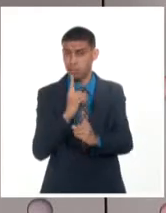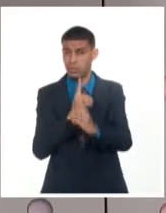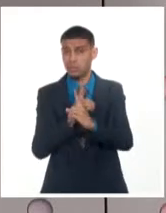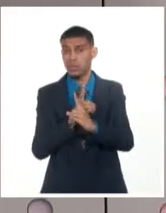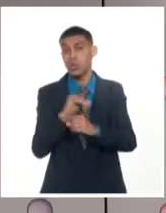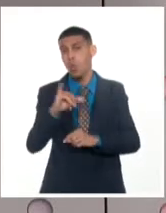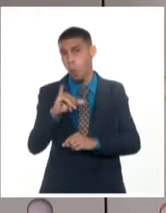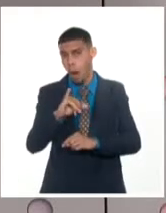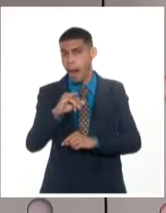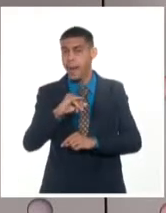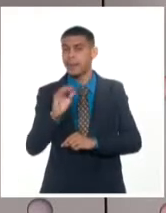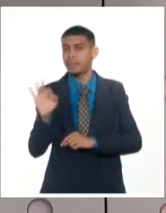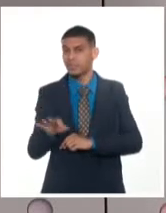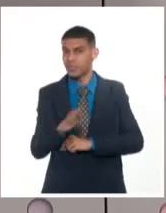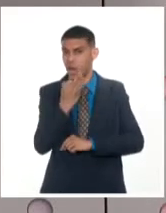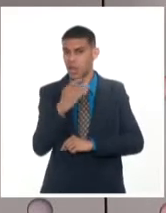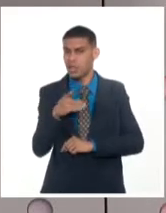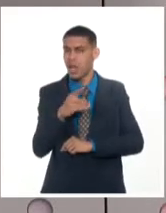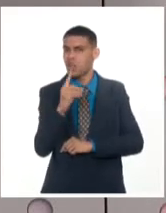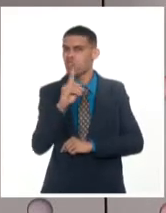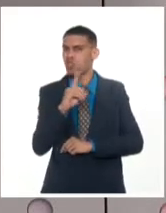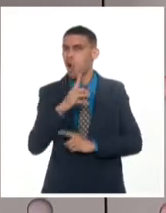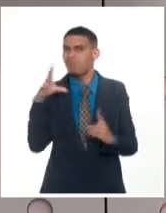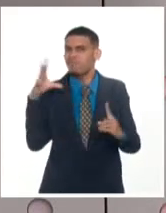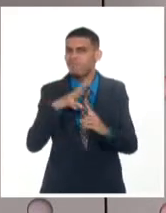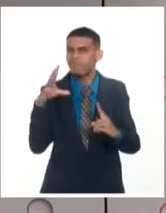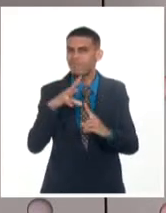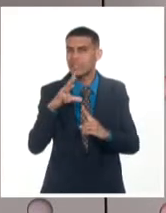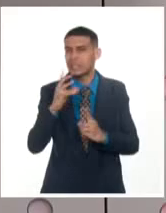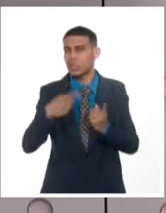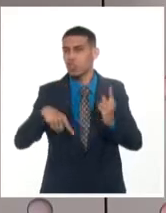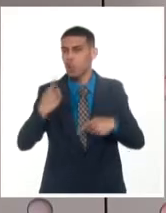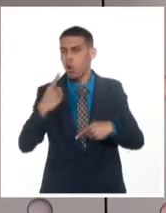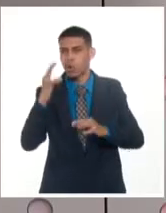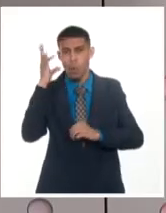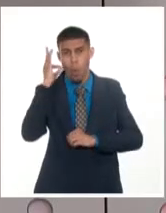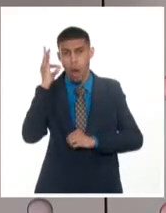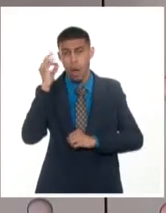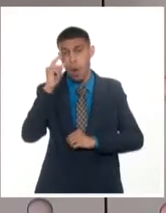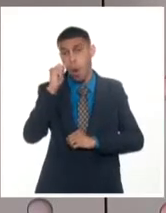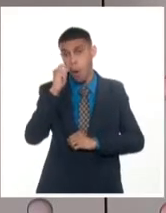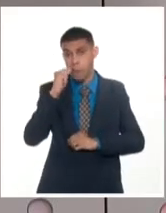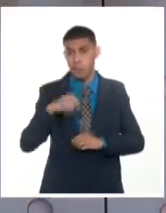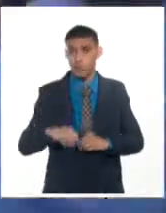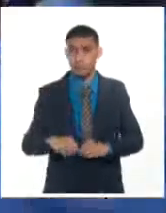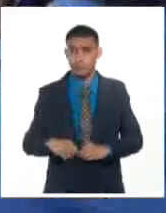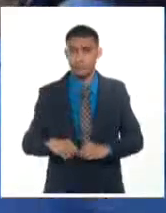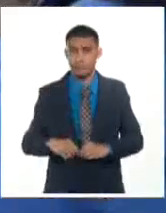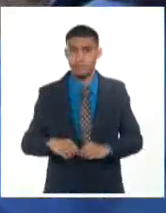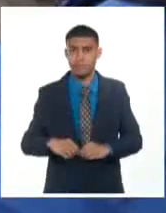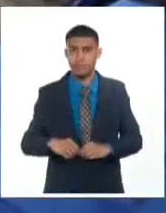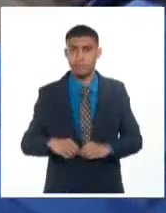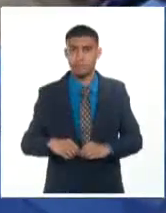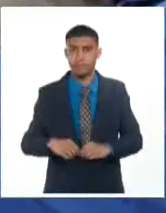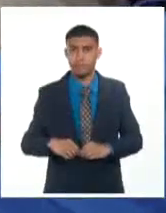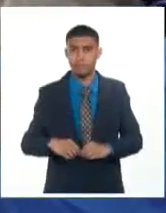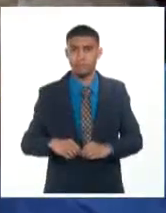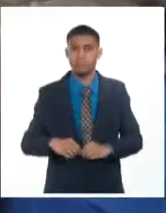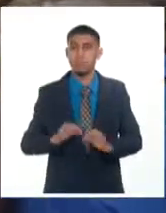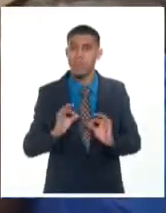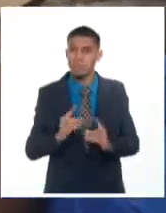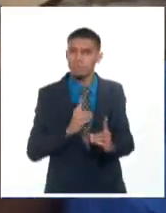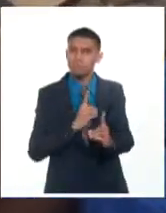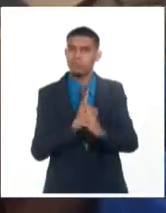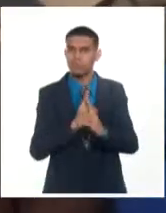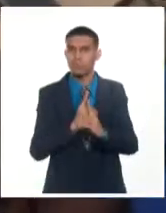un territorio de apuestas por la no violencia de género, en la sede de la Alianza Francesa de Prado. El acercamiento al